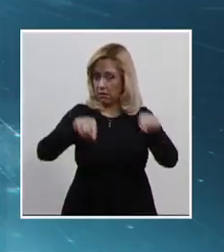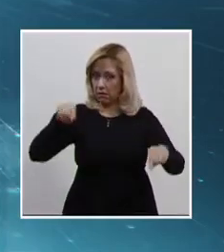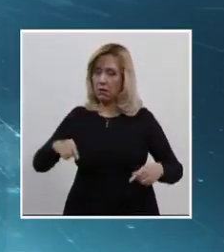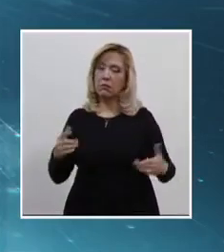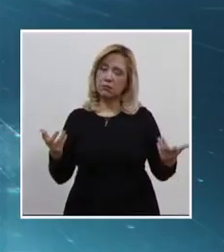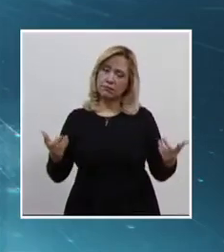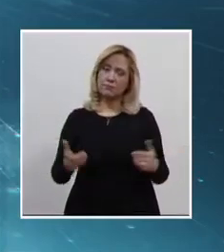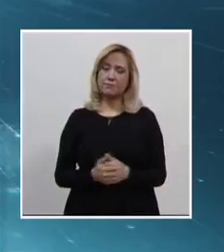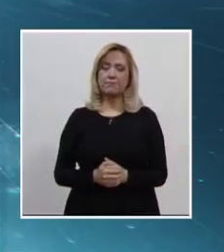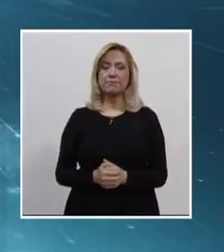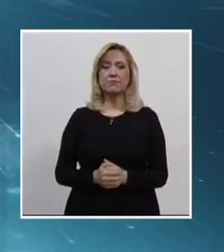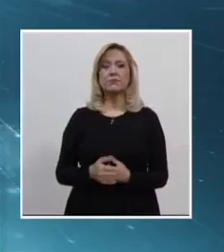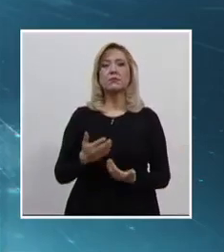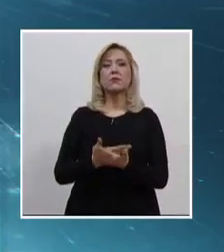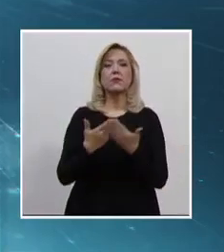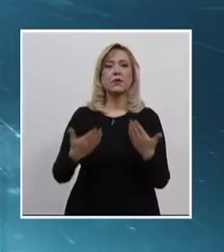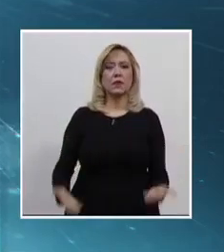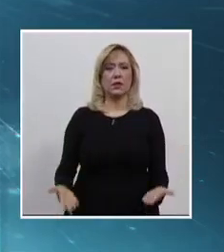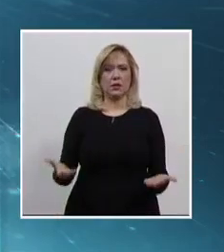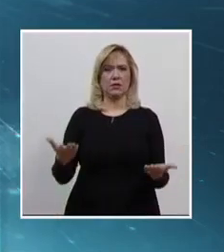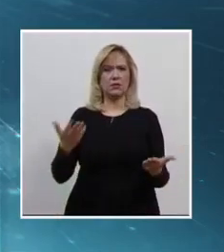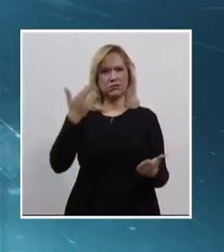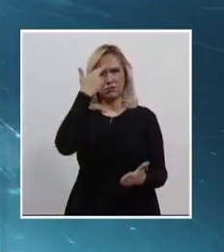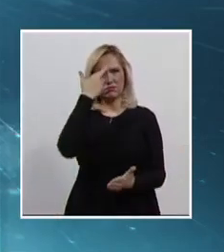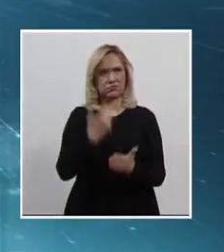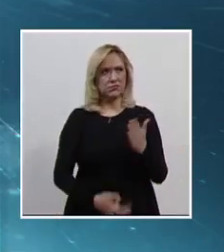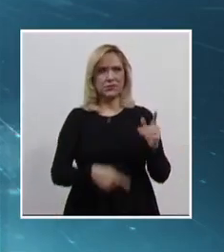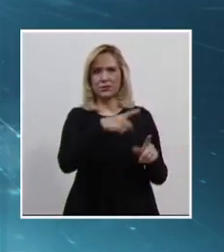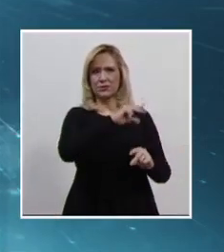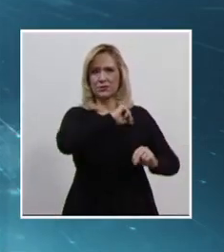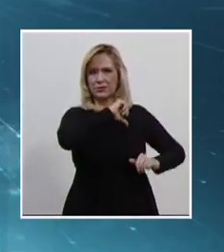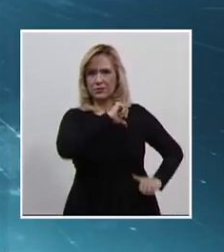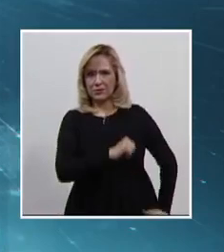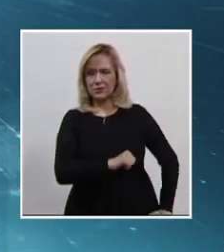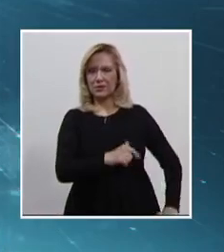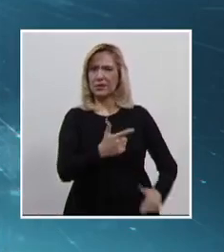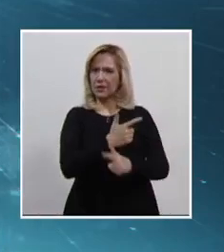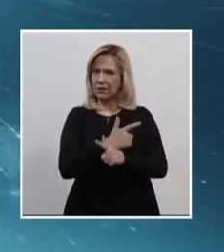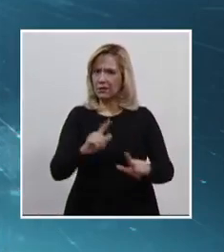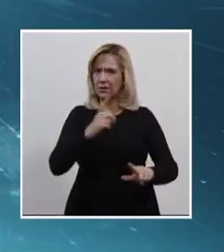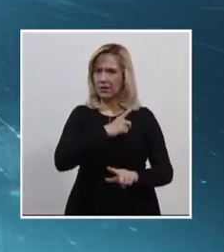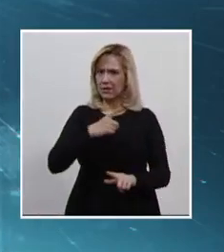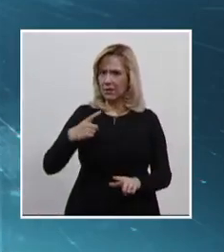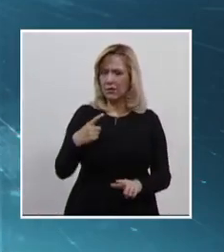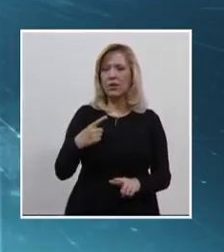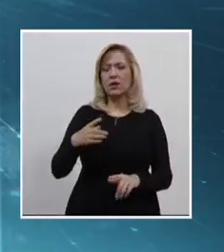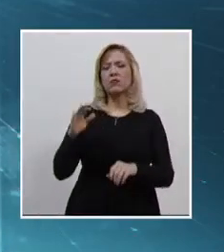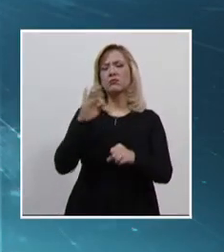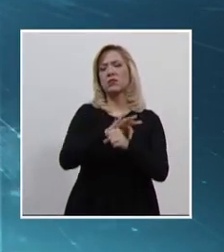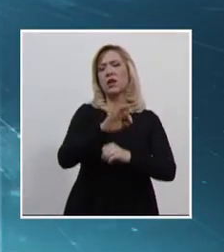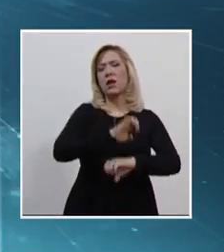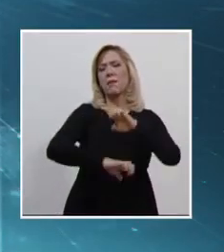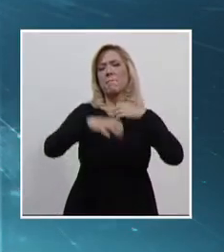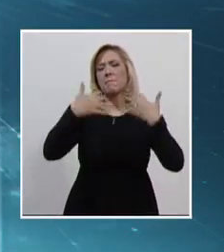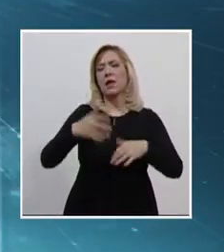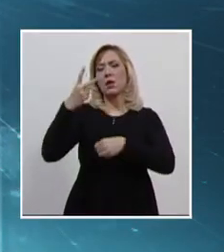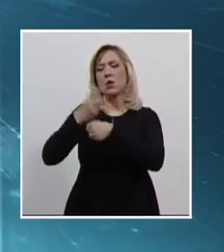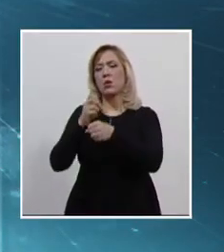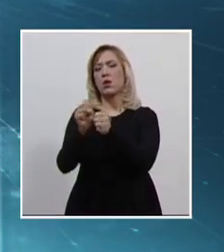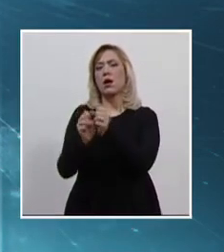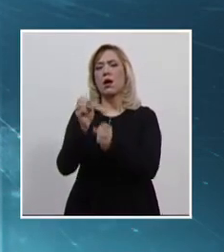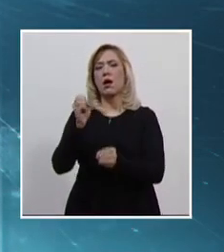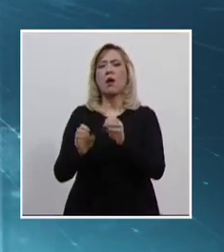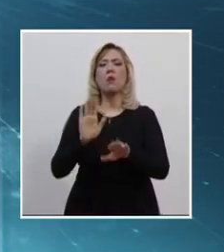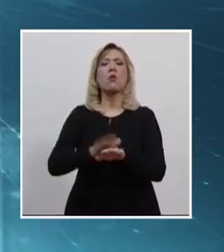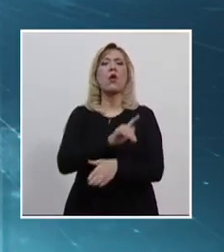Por atentar contra la competencia y libre concurrencia, la segunda sala amparó a empresas contra disposiciones de